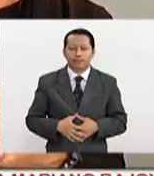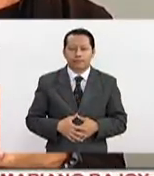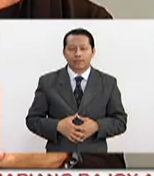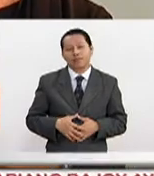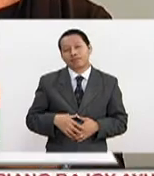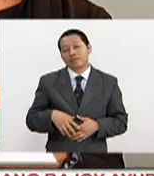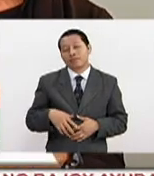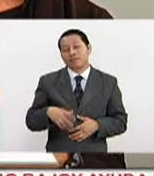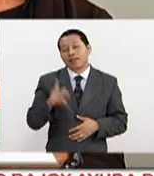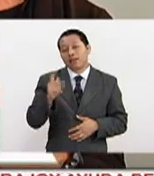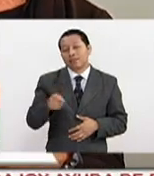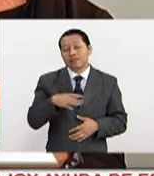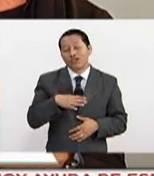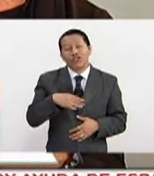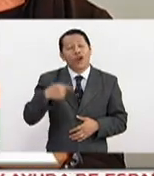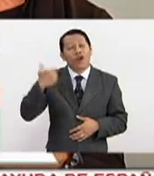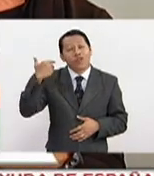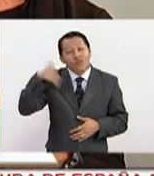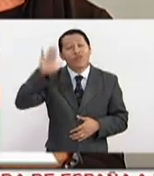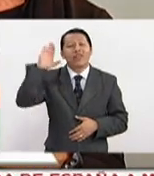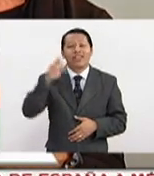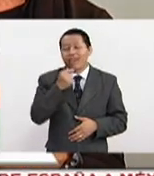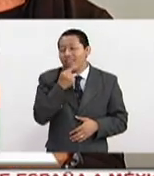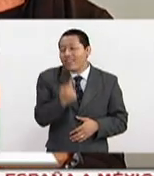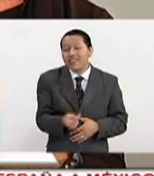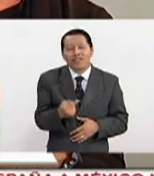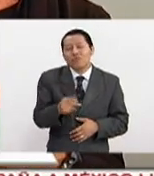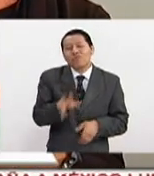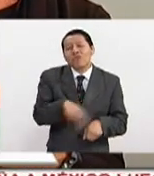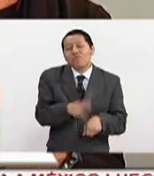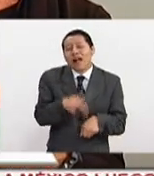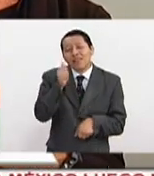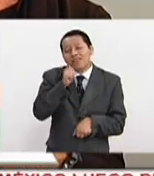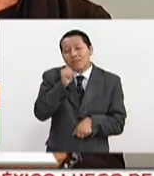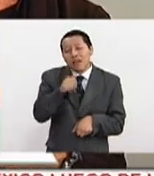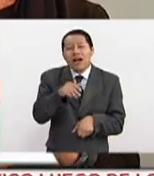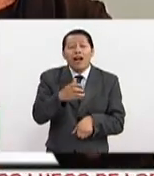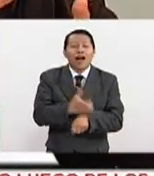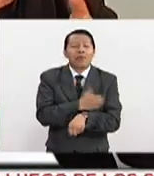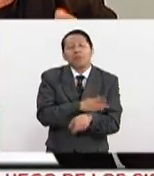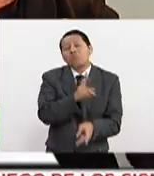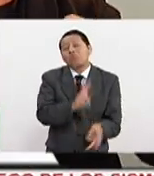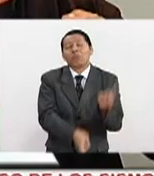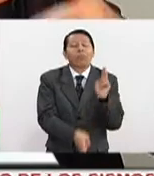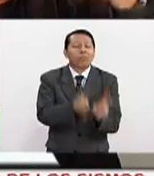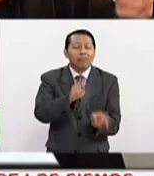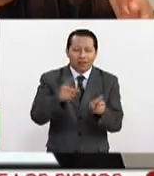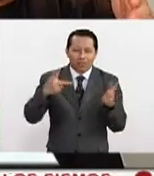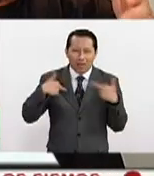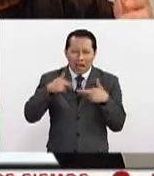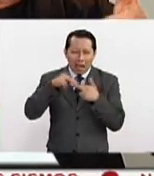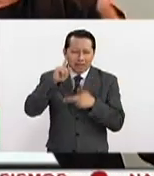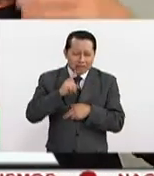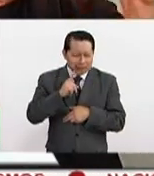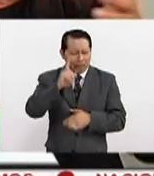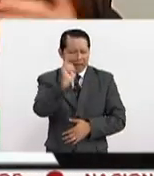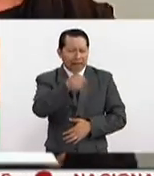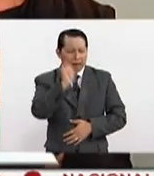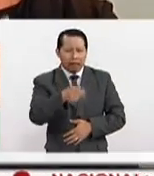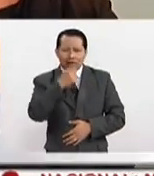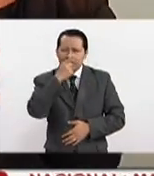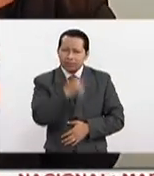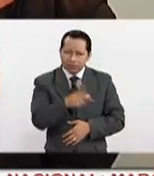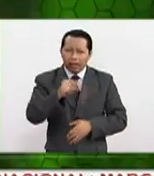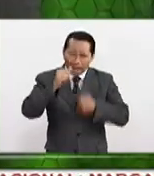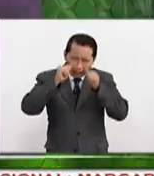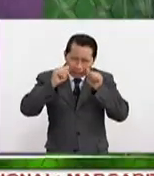Era el clásico niño que estaba seguramente platicando con alguno de los compañeros y cuando la maestra te decía, no estás poniendo atención, a ver qué dije.